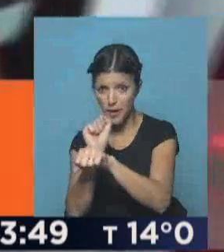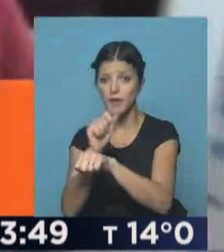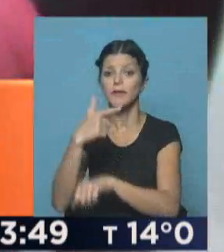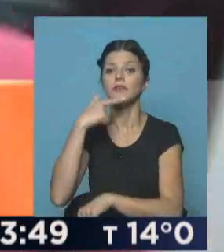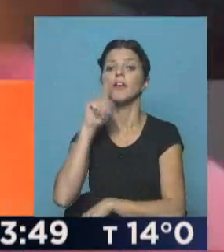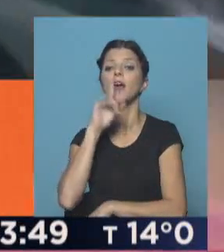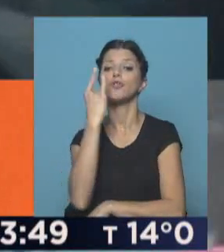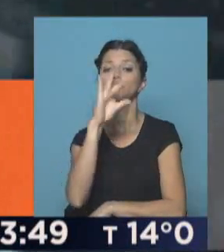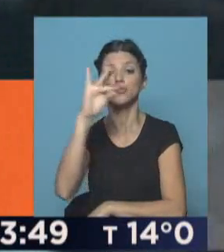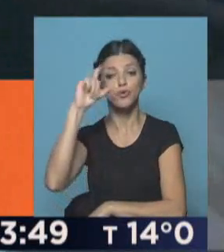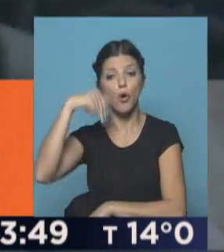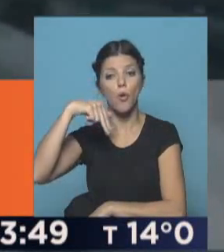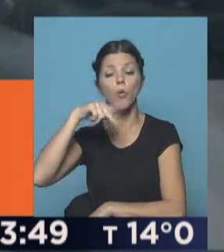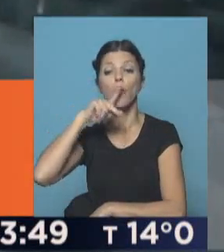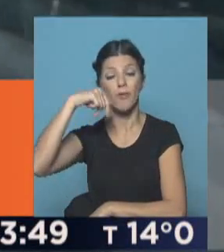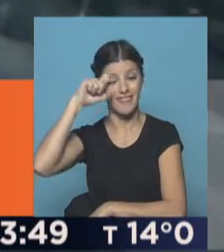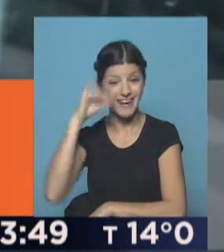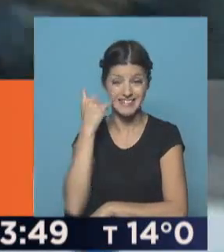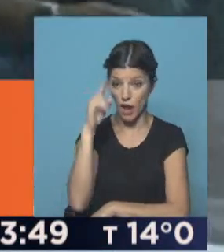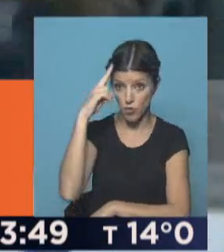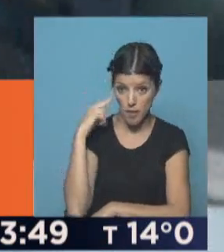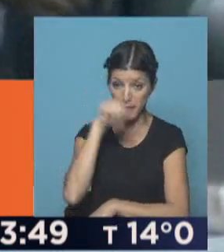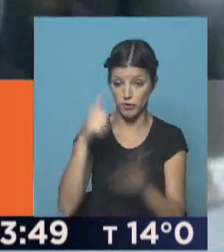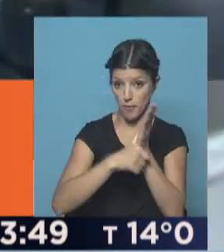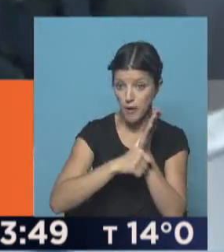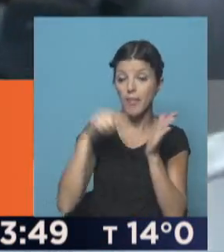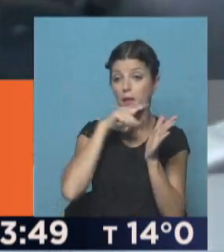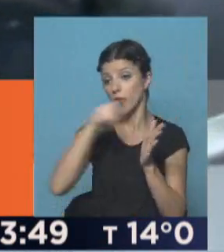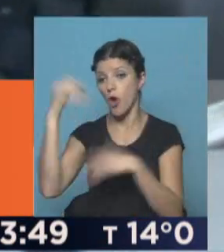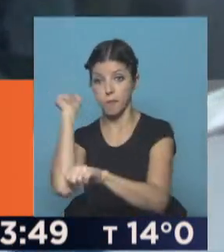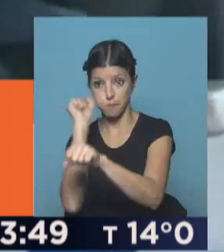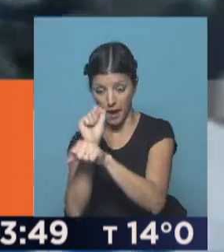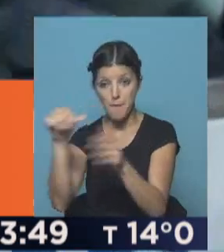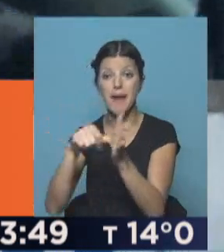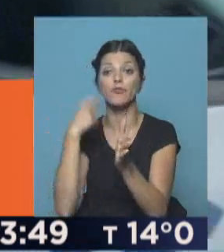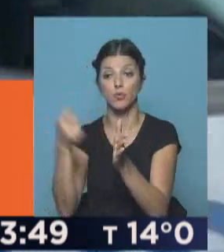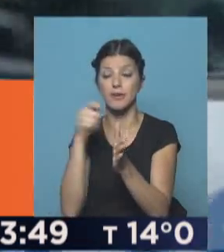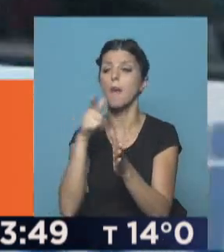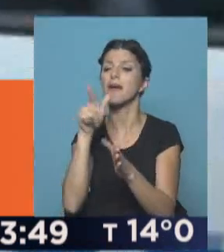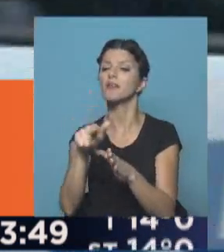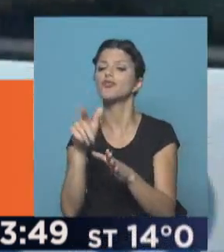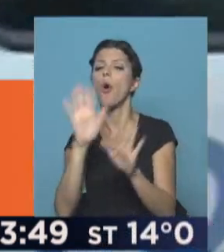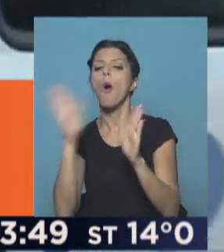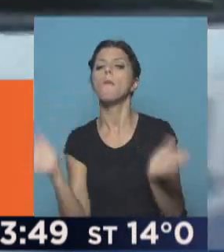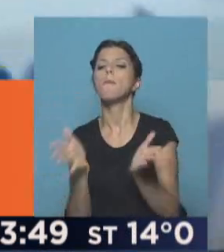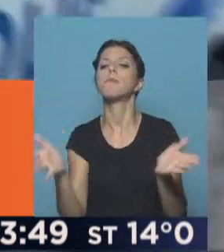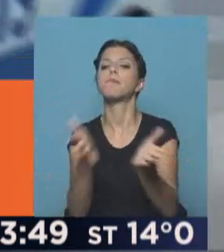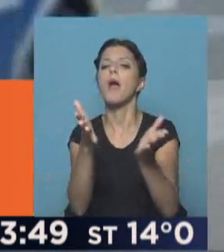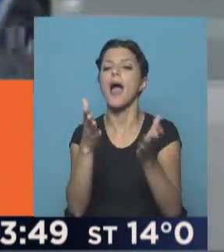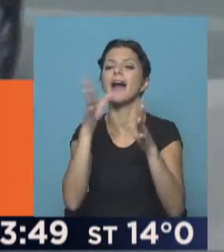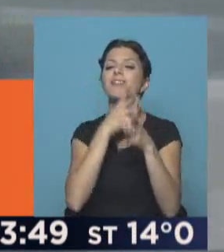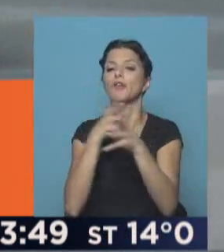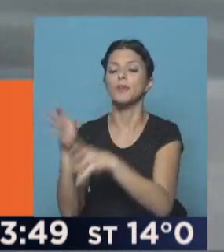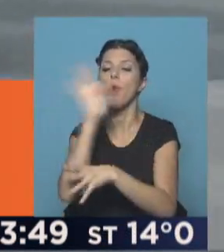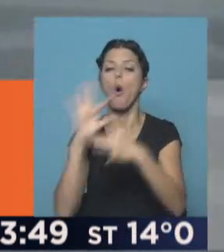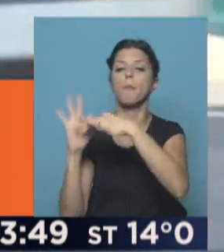los alemanes, 4 de ellos con doble nacionalidad, que están en prisión en Turquía, acusados de propaganda terrorista o de estar vinculados con